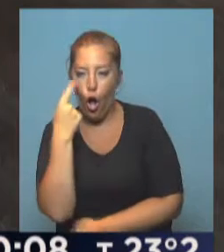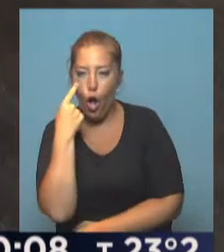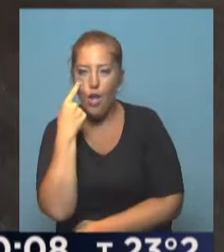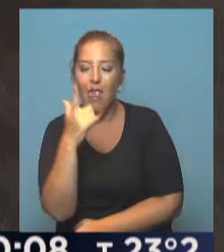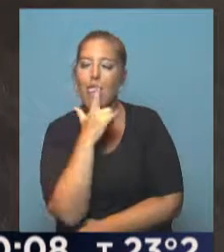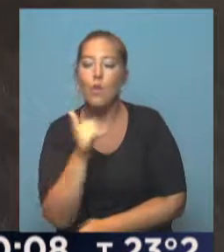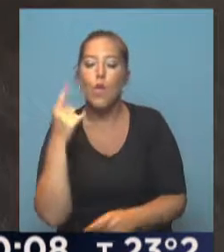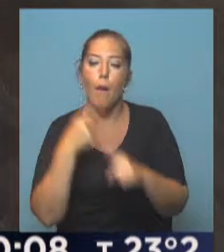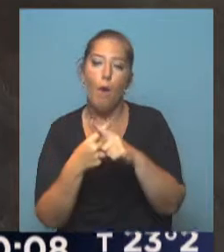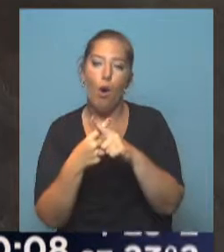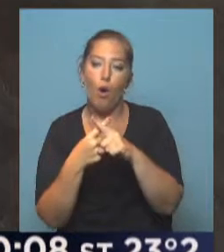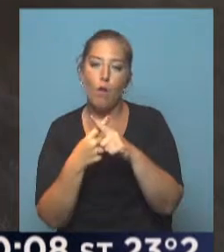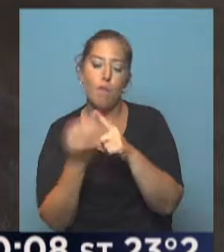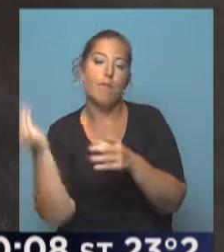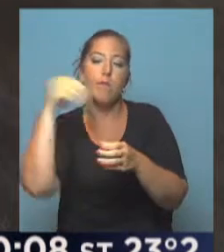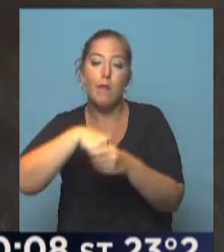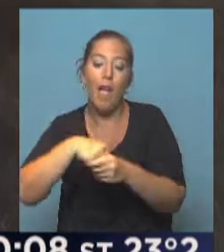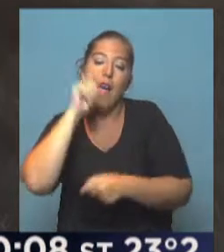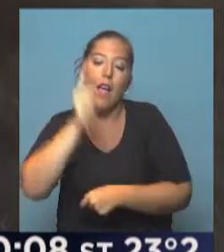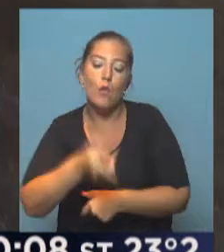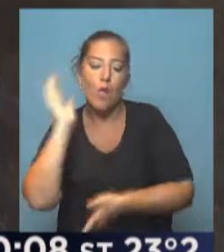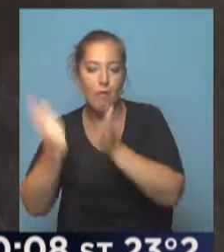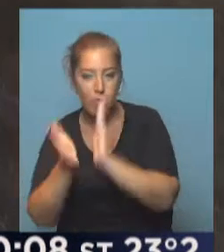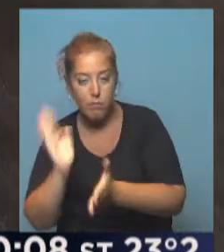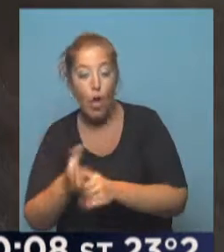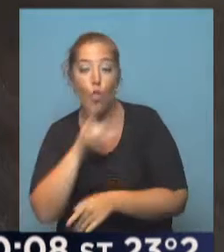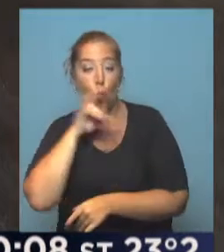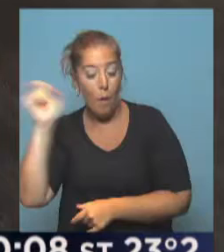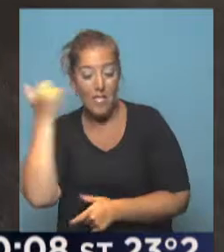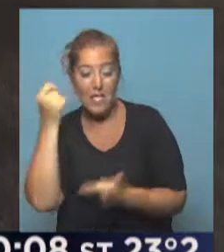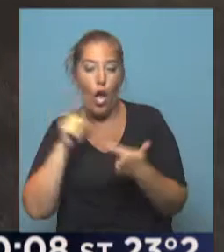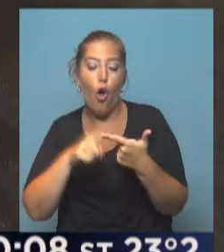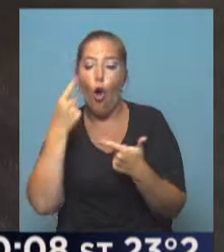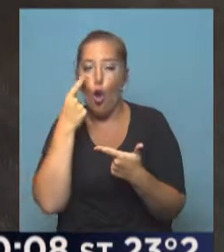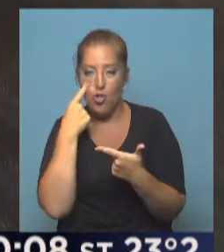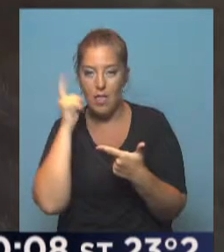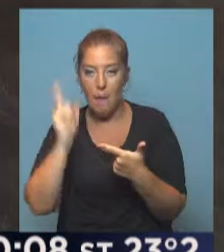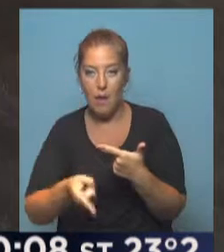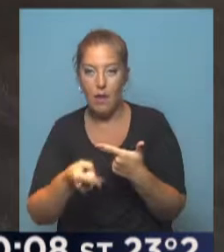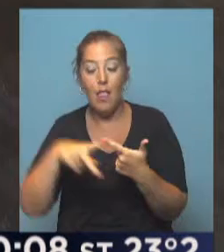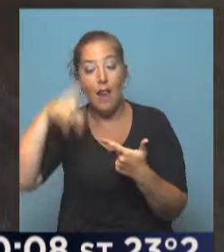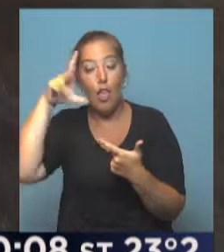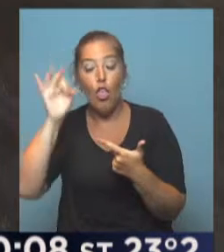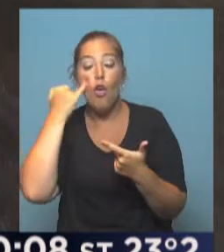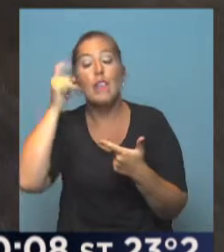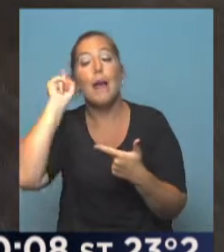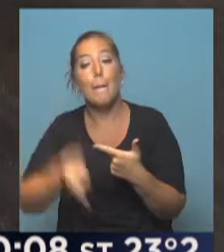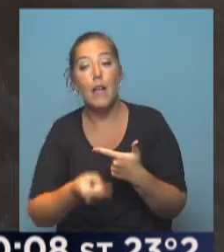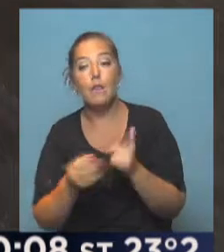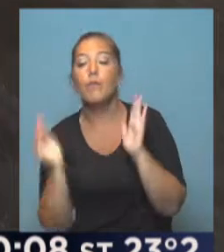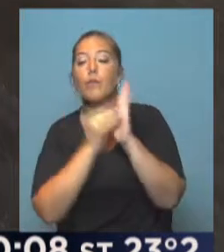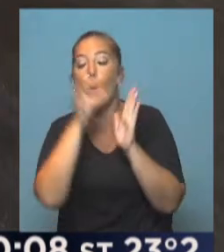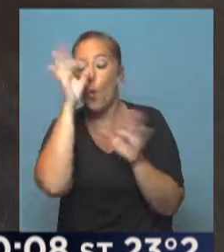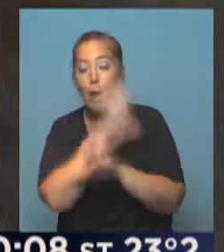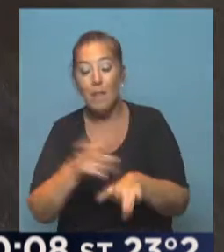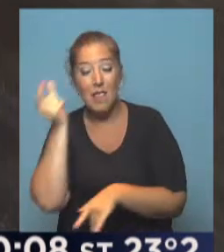las denuncias por su participación en causas de lesa humanidad en Tucumán, ya se conocía la de Alberto Ledo y ya él figuraba en el Nunca Más de